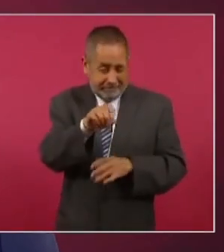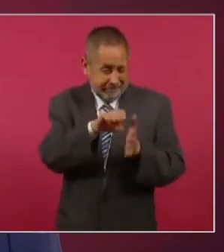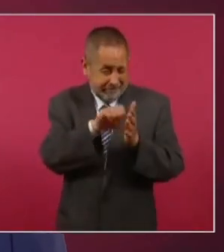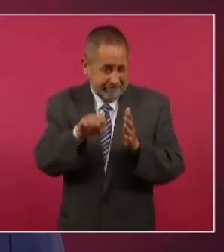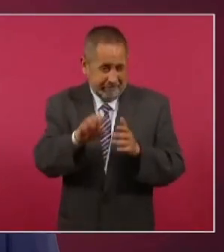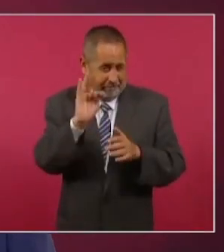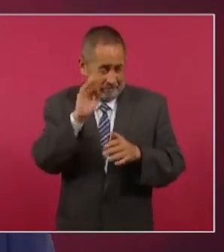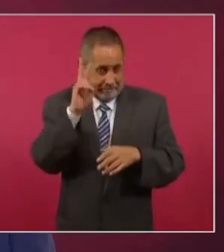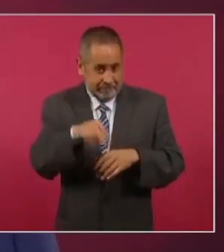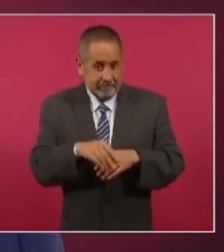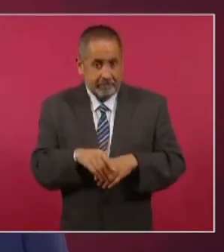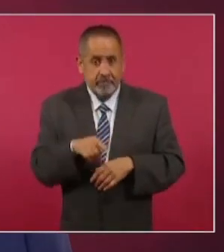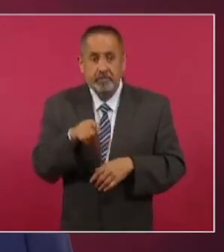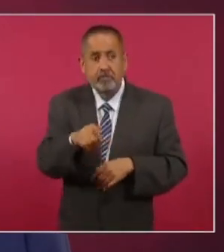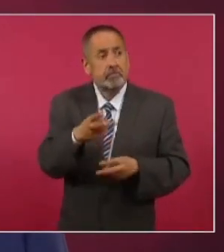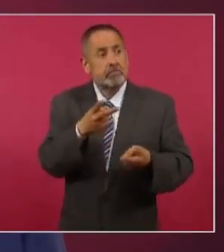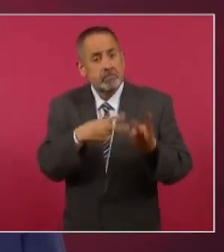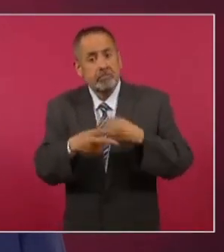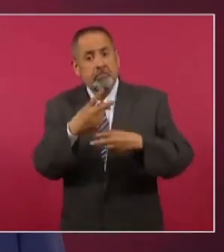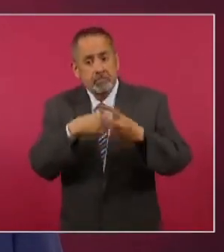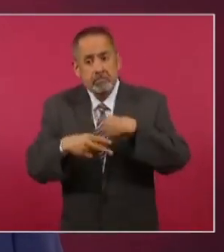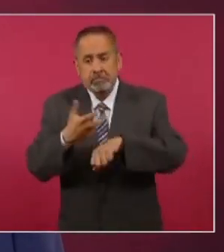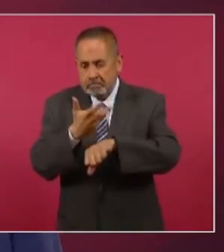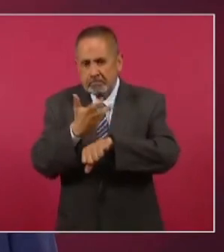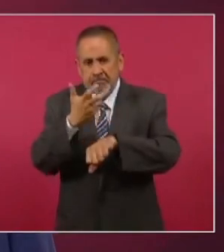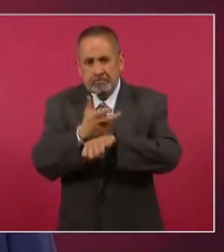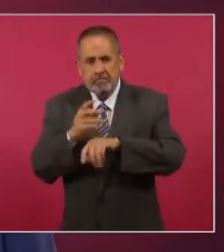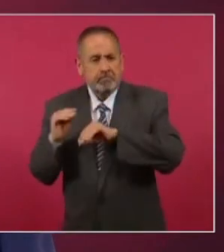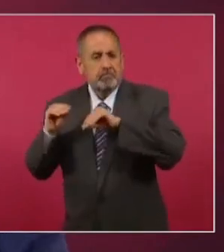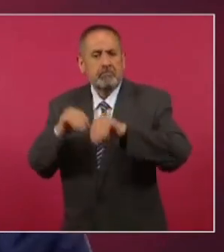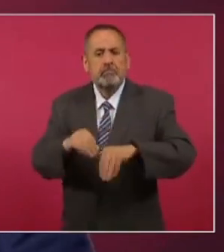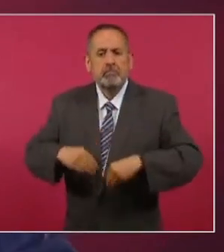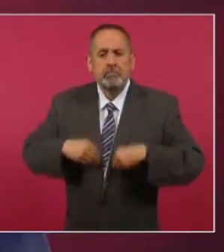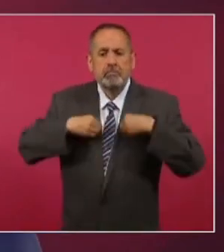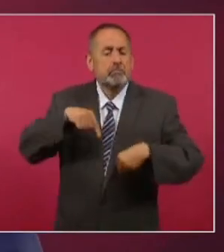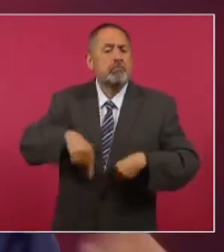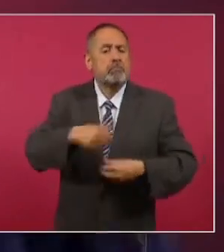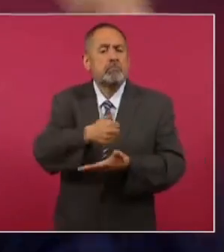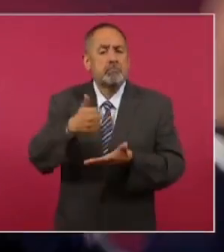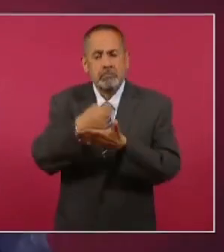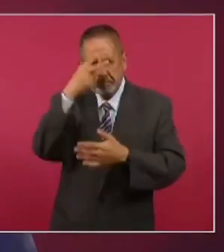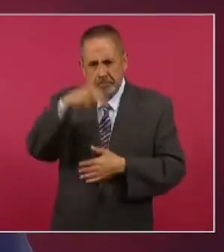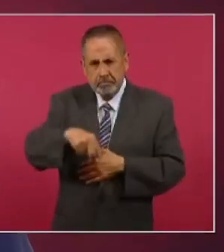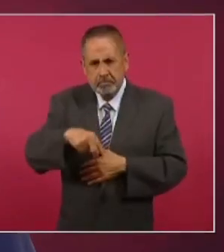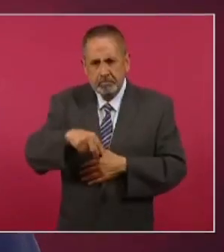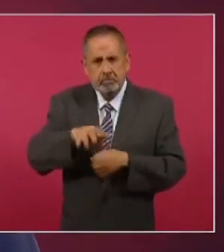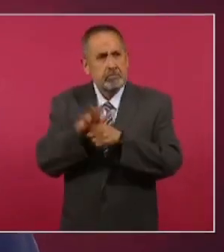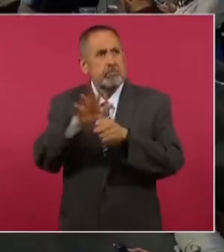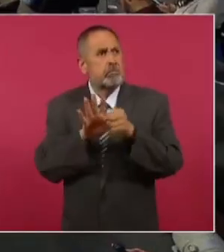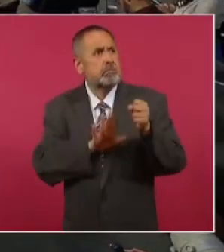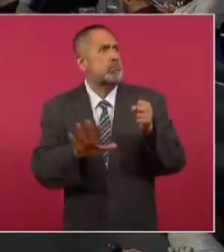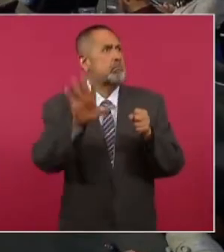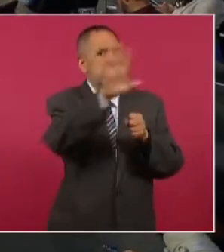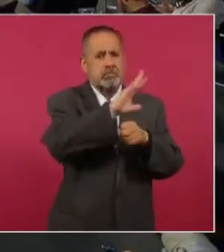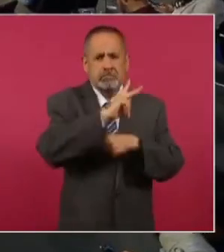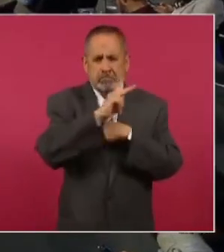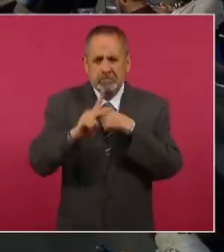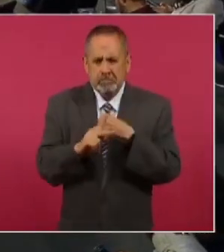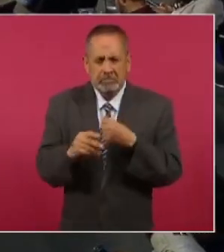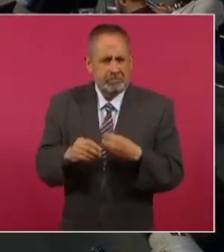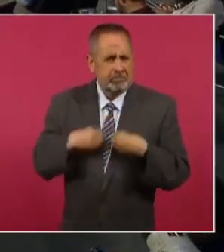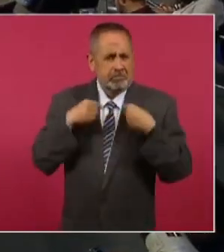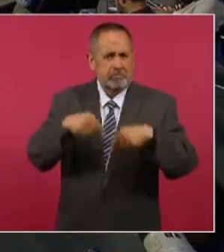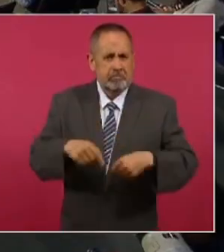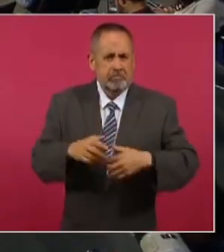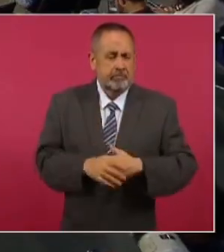no estarían llegando tanto estadounidenses a vivir a la ciudad de México y a todo el país claro en estos